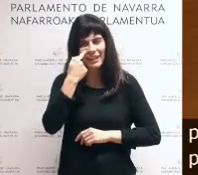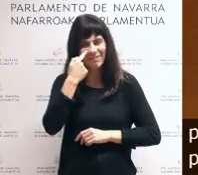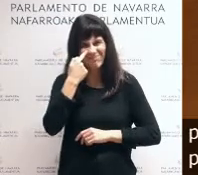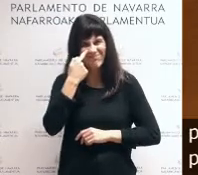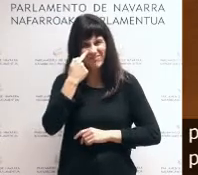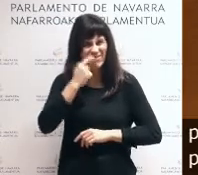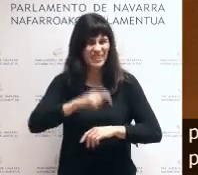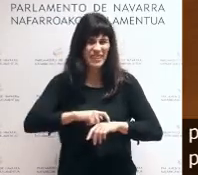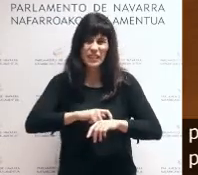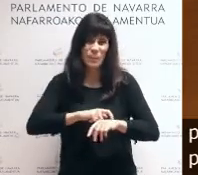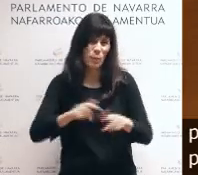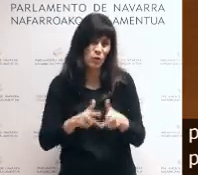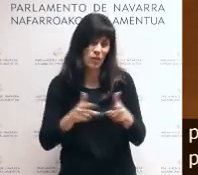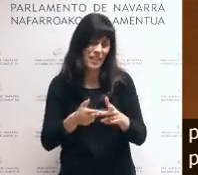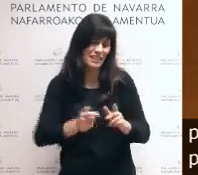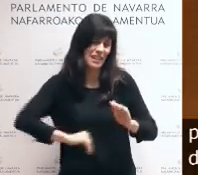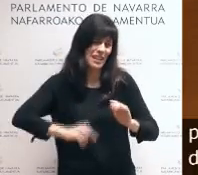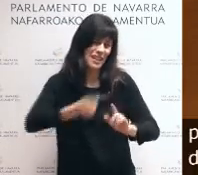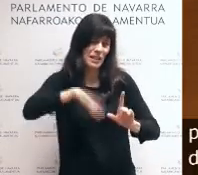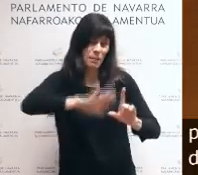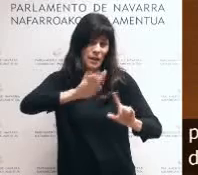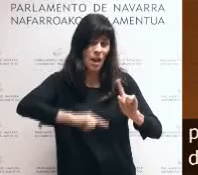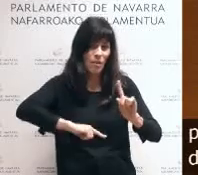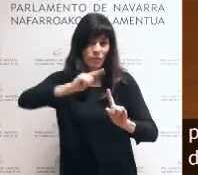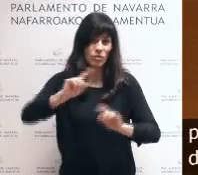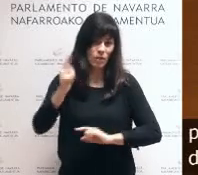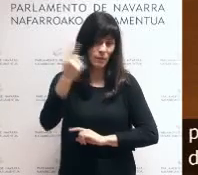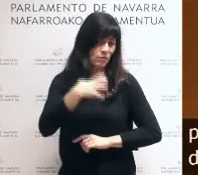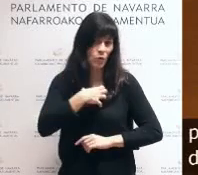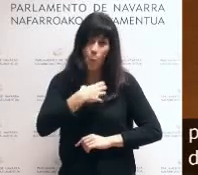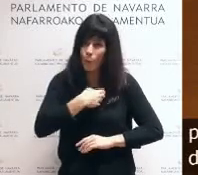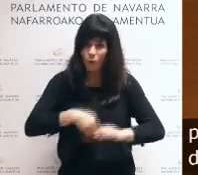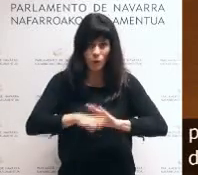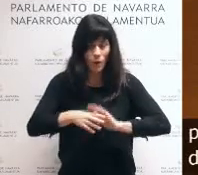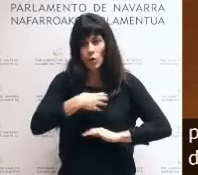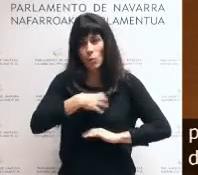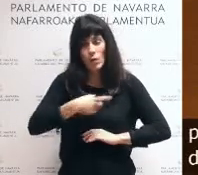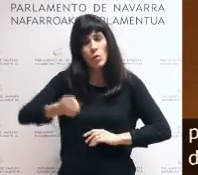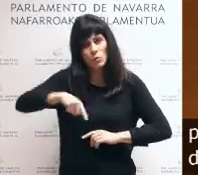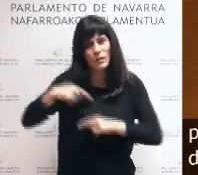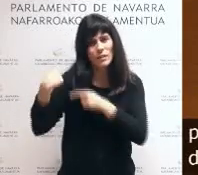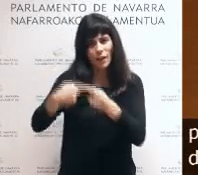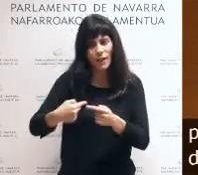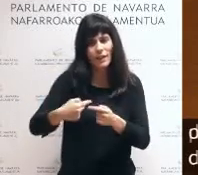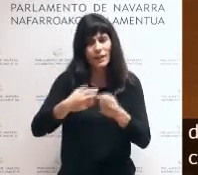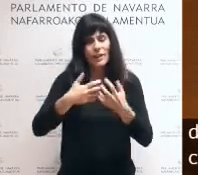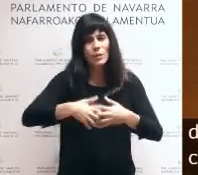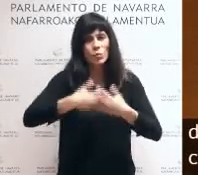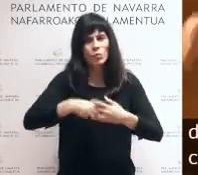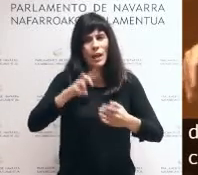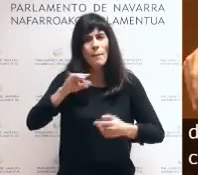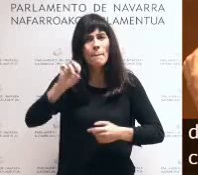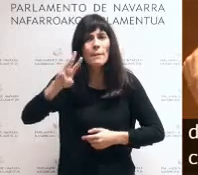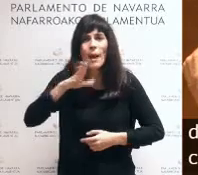España. Ustedes heredaron una comunidad con más de un 30% de industria sobre el PIB y responden subiendo